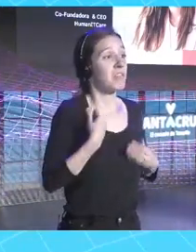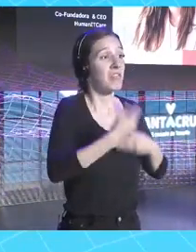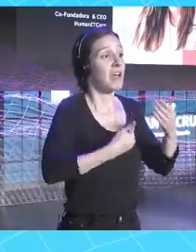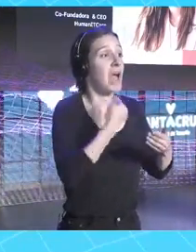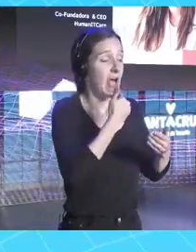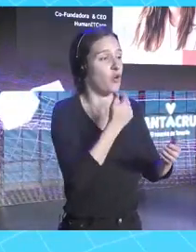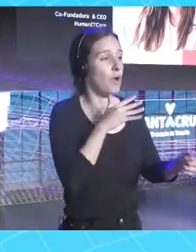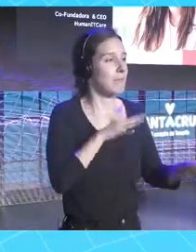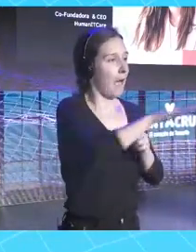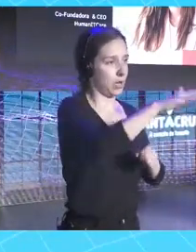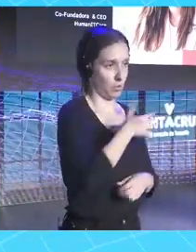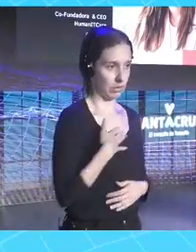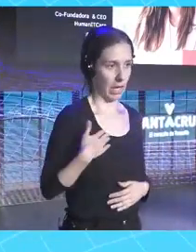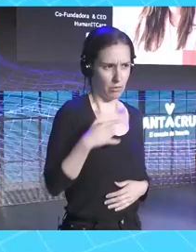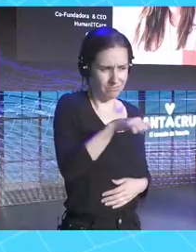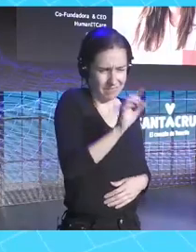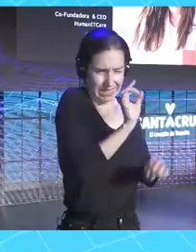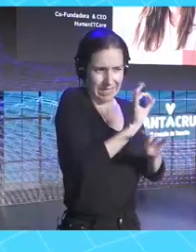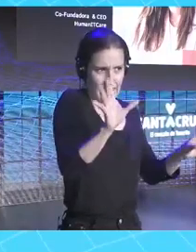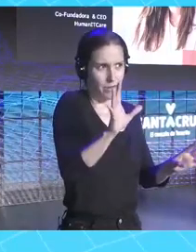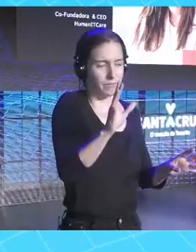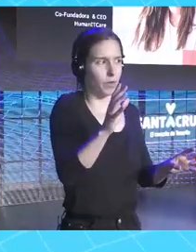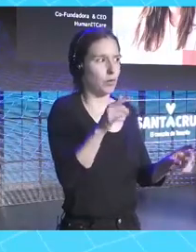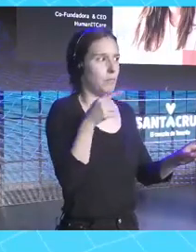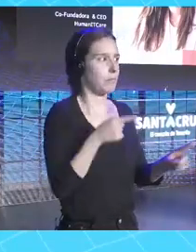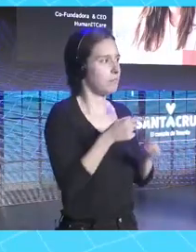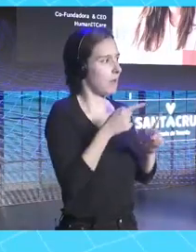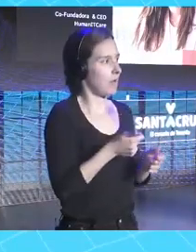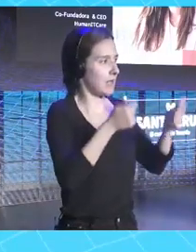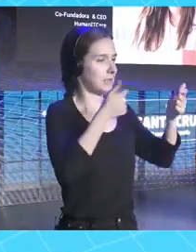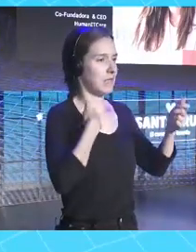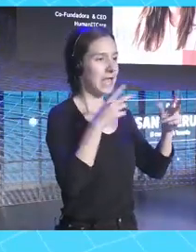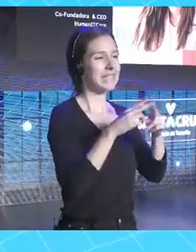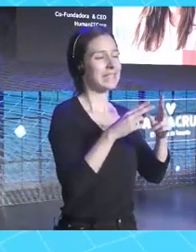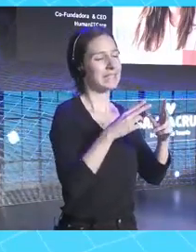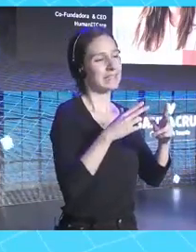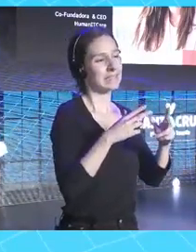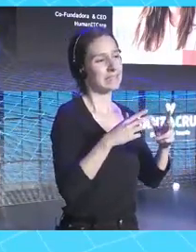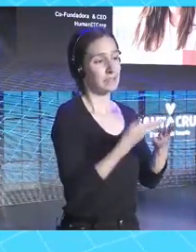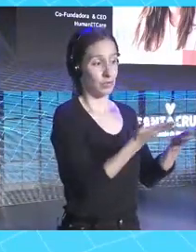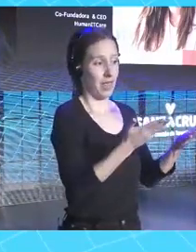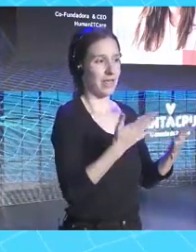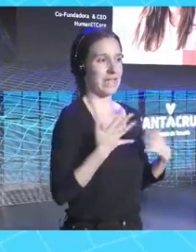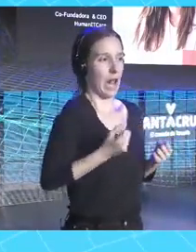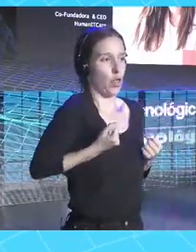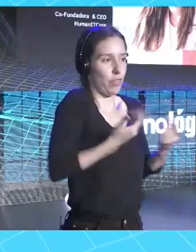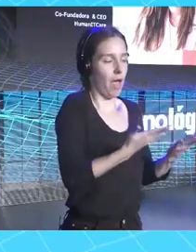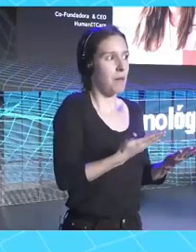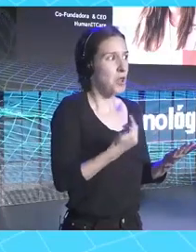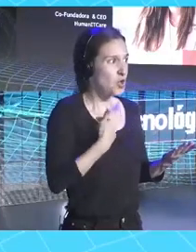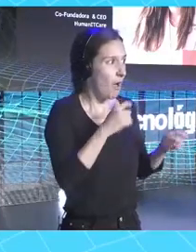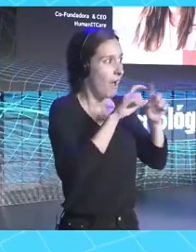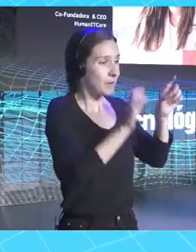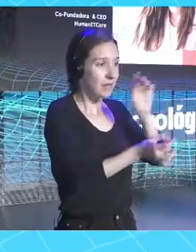un impacto eso sí lo tenía muy claro en sentido de social No pues a nivel salud y por mi background Pero al final nunca me imaginé montando una empresa ni